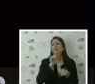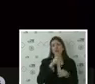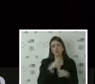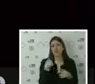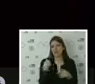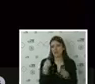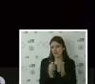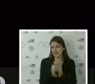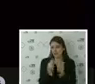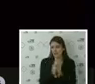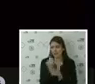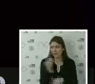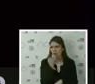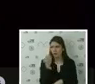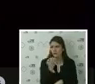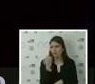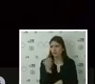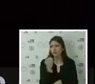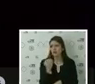y ética,